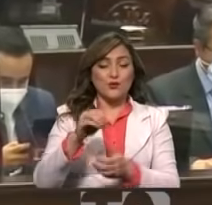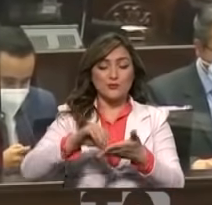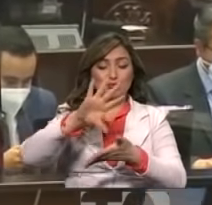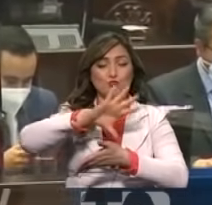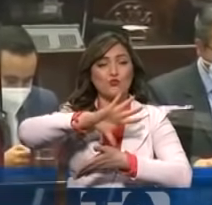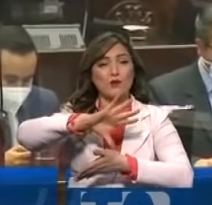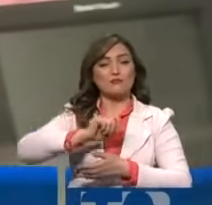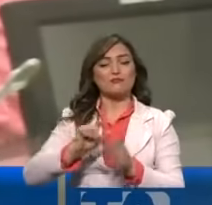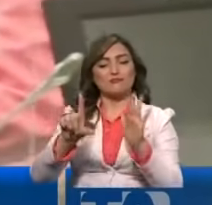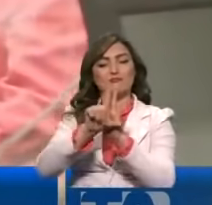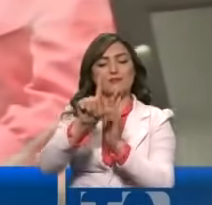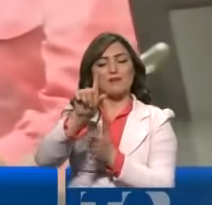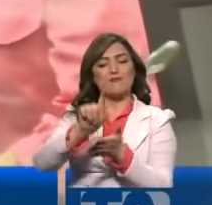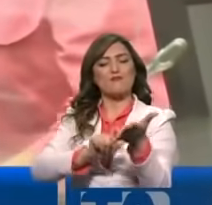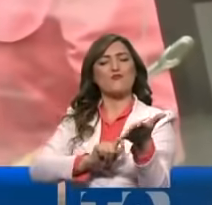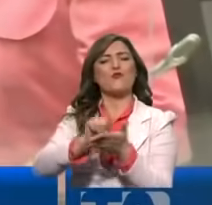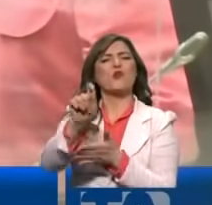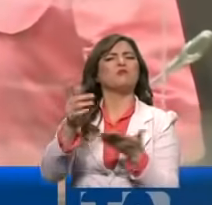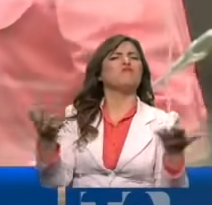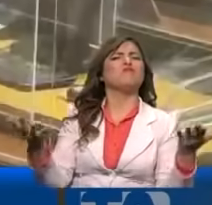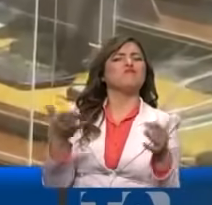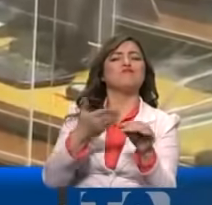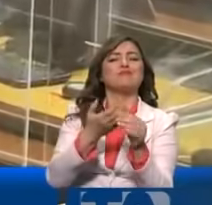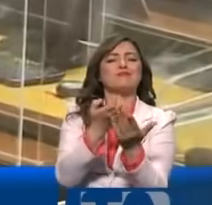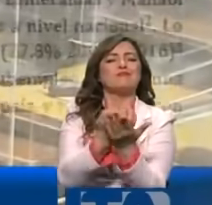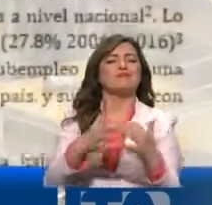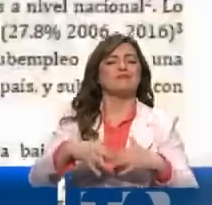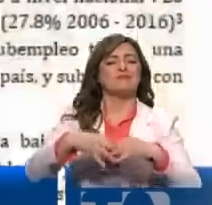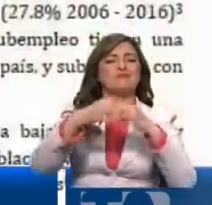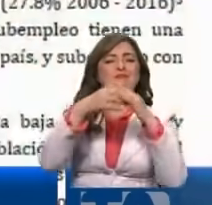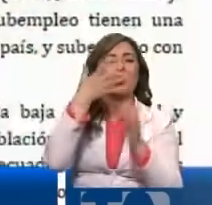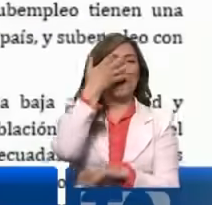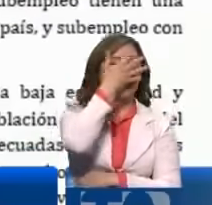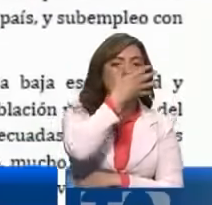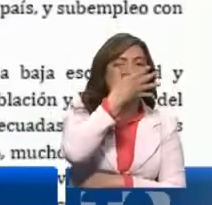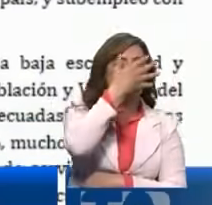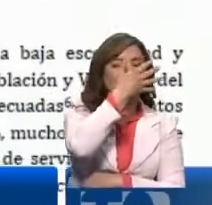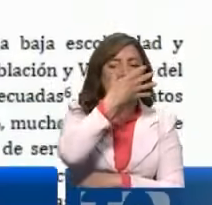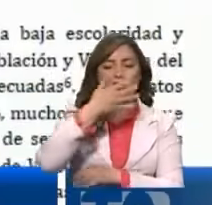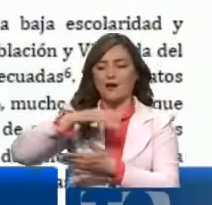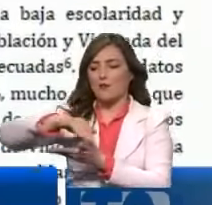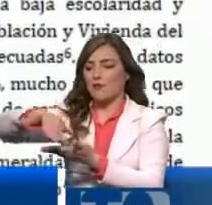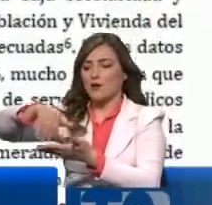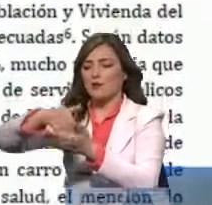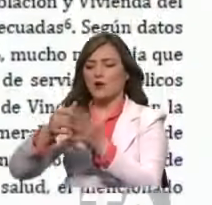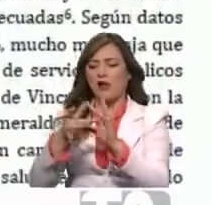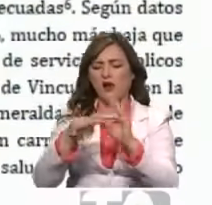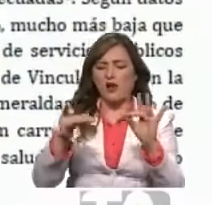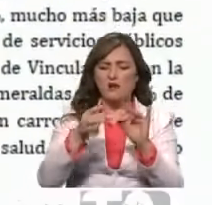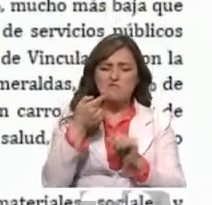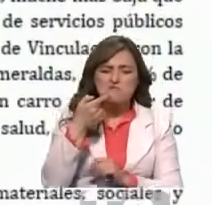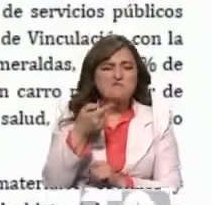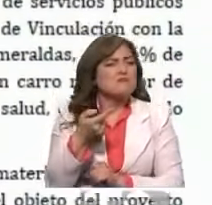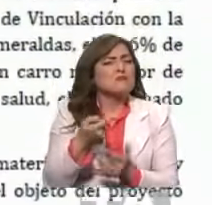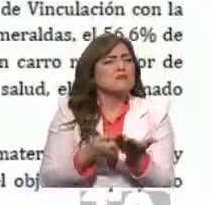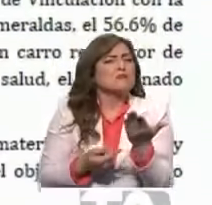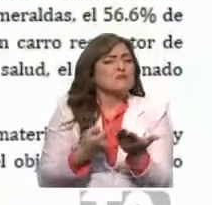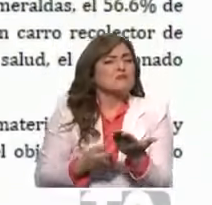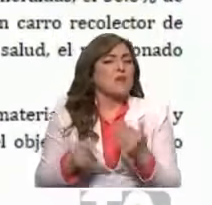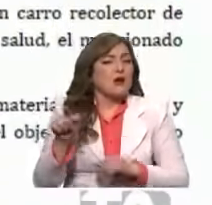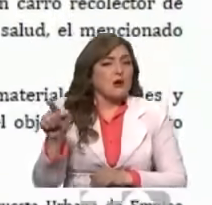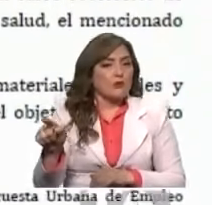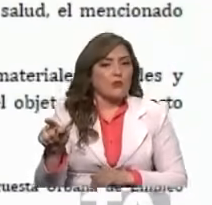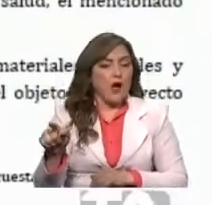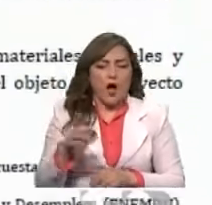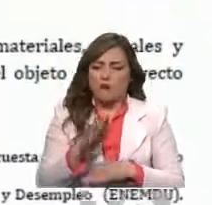aprueba una ley de reactivación económica para Esmeraldas y Manabí. Según dice el texto, se pretende generar condiciones para